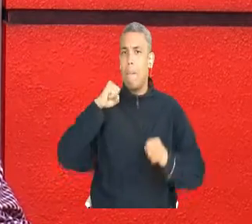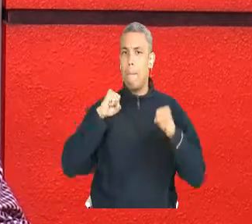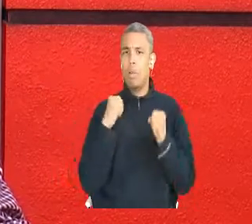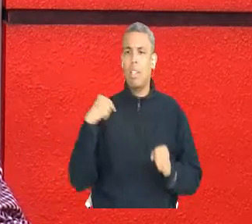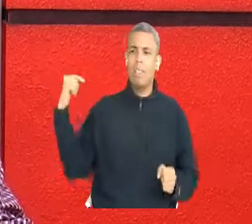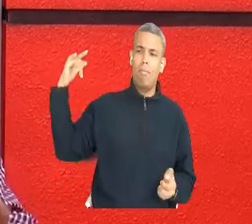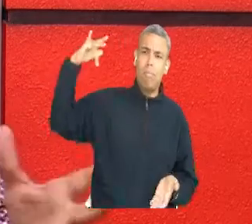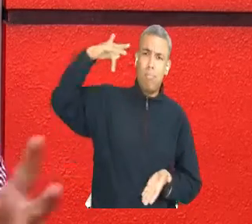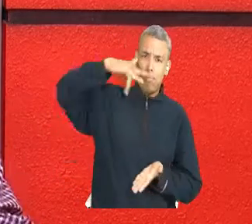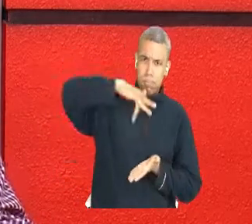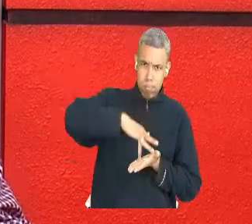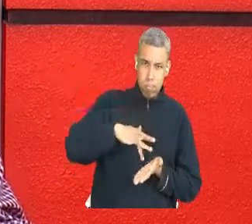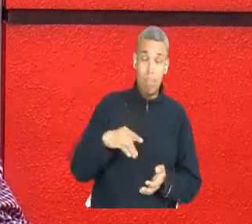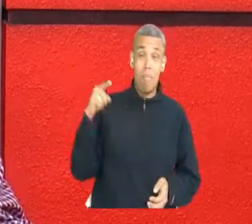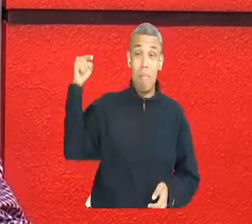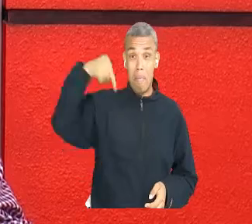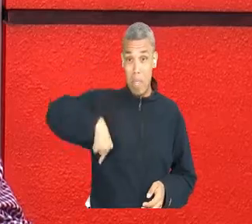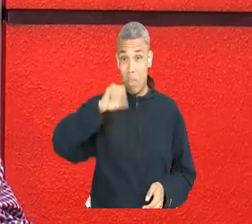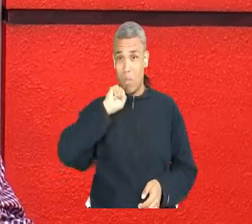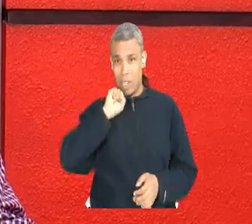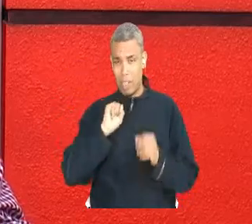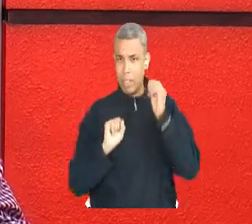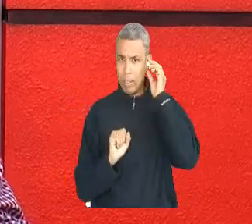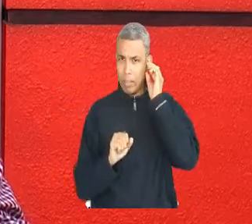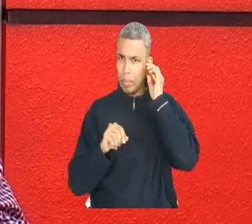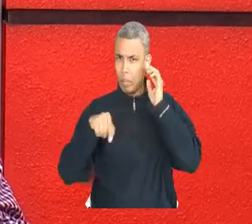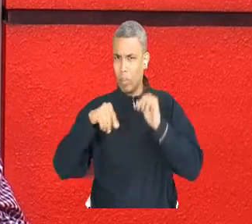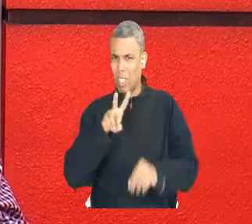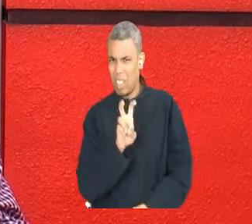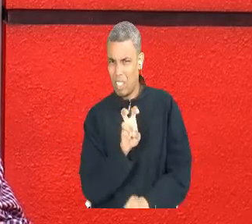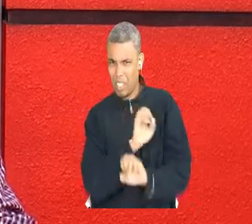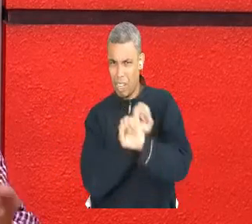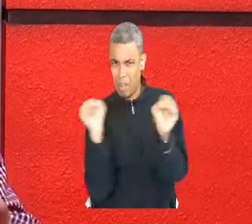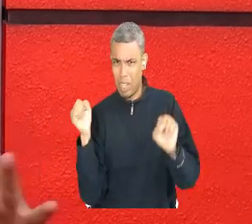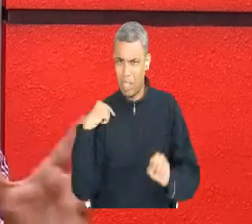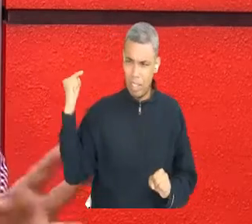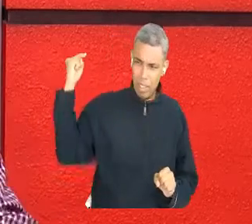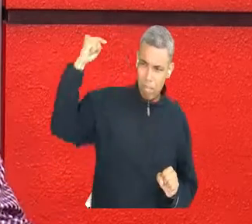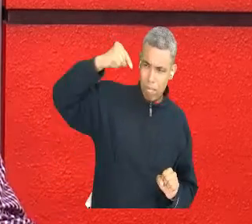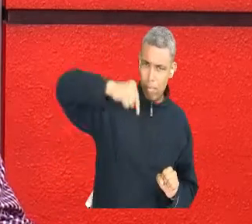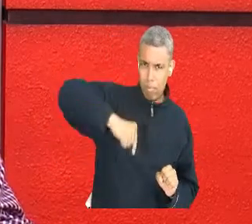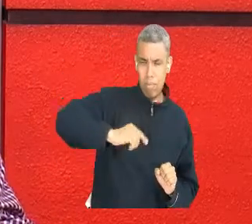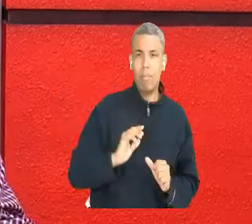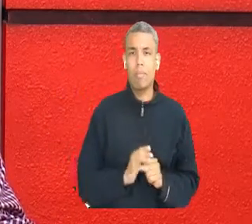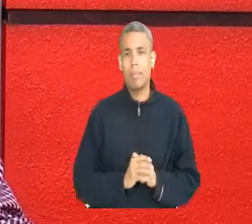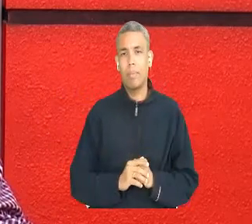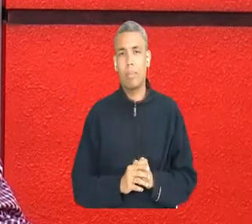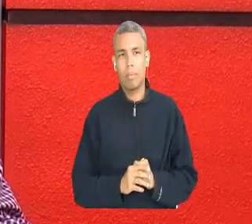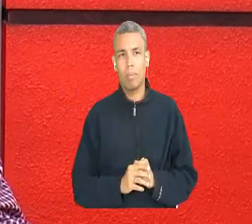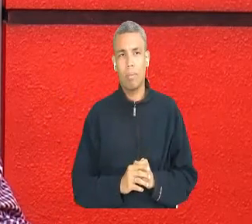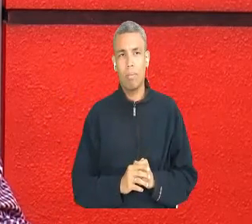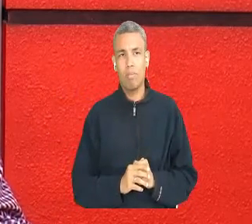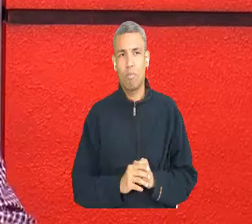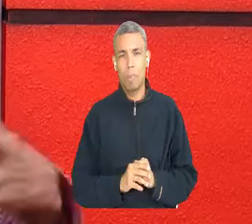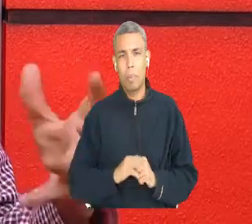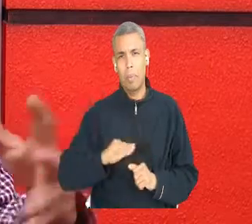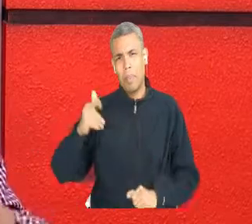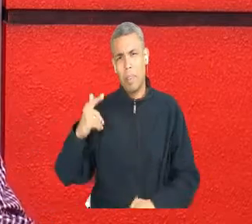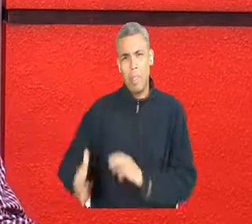saliendo del museo del petróleo en la mañana 7 de la mañana llegó al aeropuerto la persona de ahí se dirigían hacia casa loma